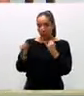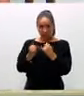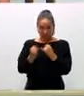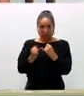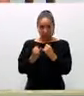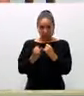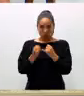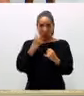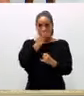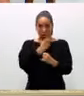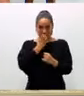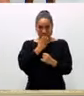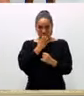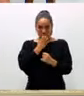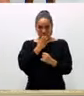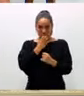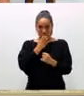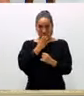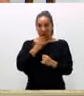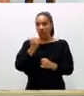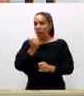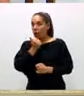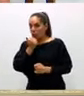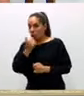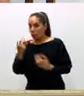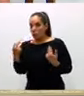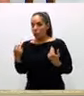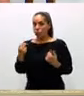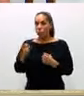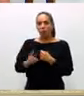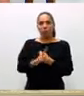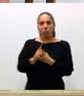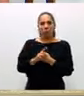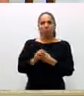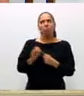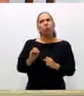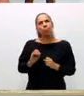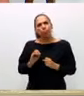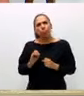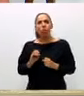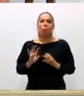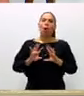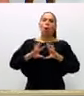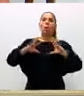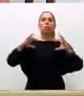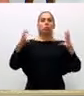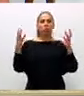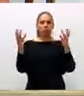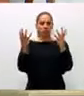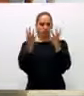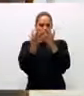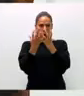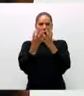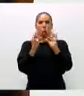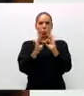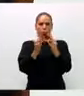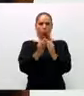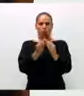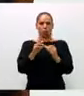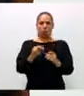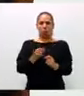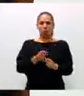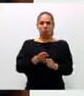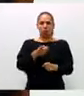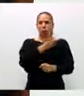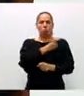es un esquema global, digamos. No pensemos así rígidamente en